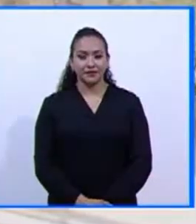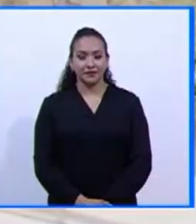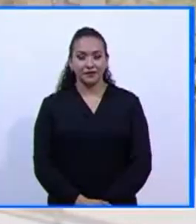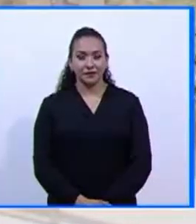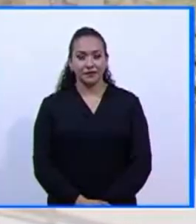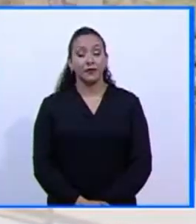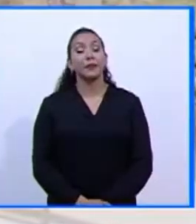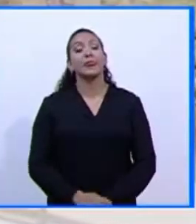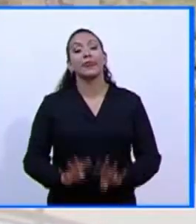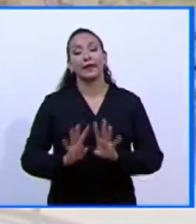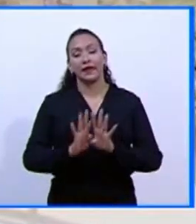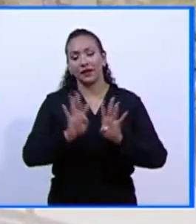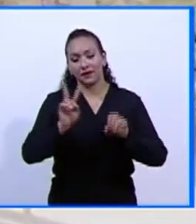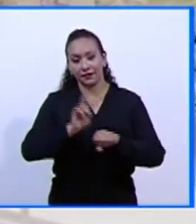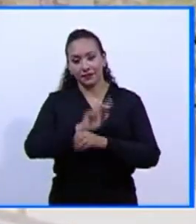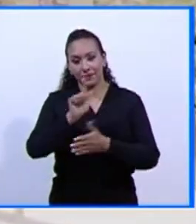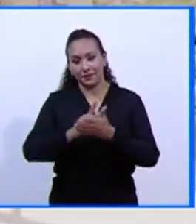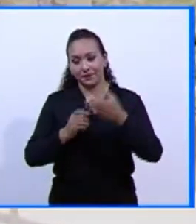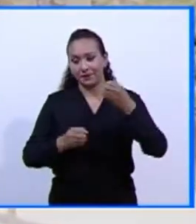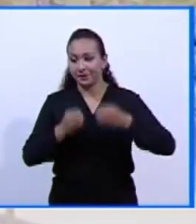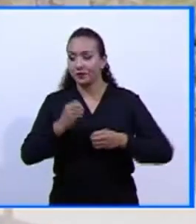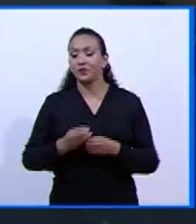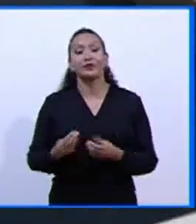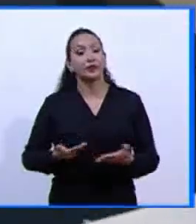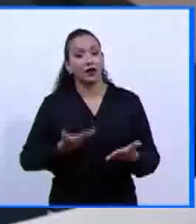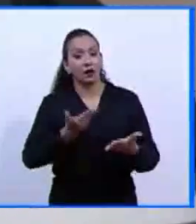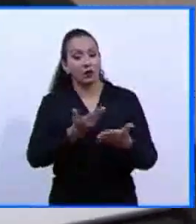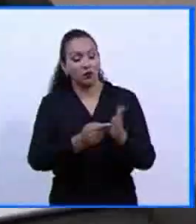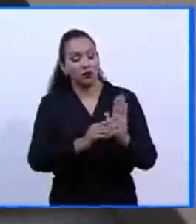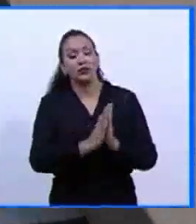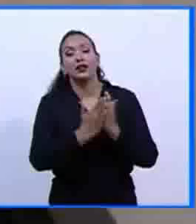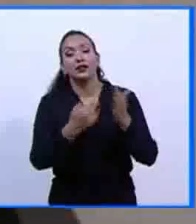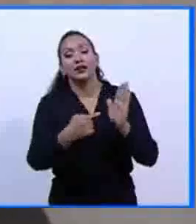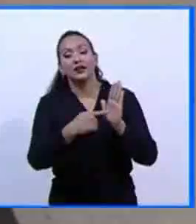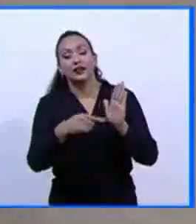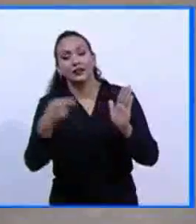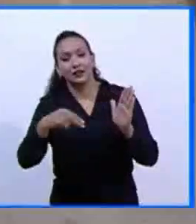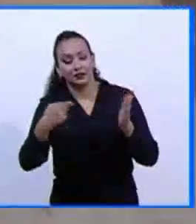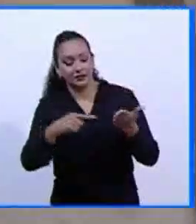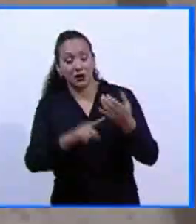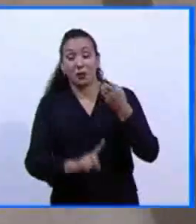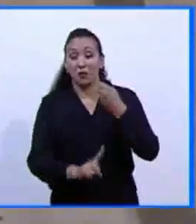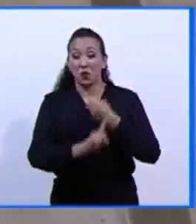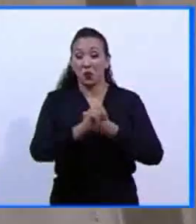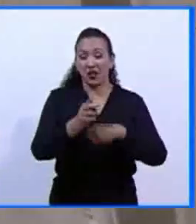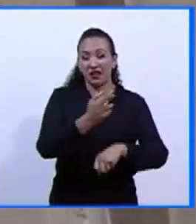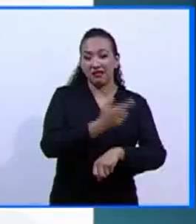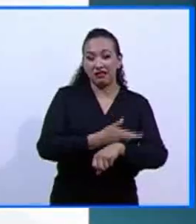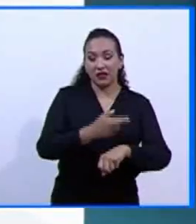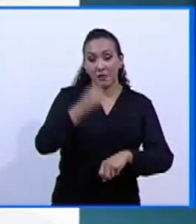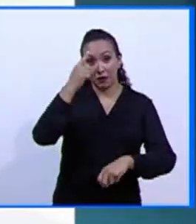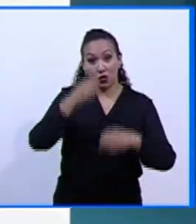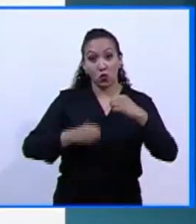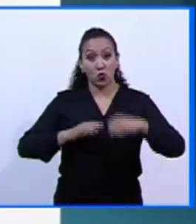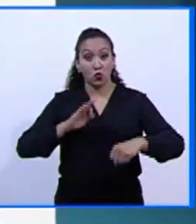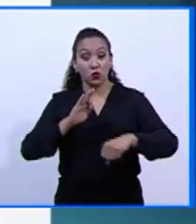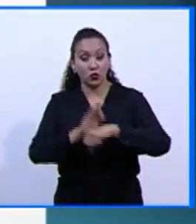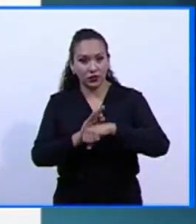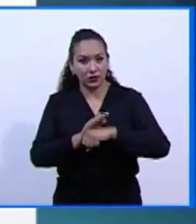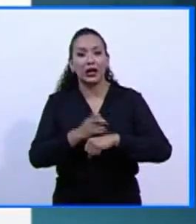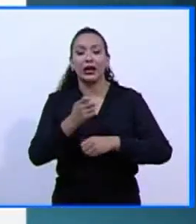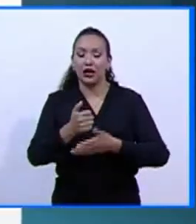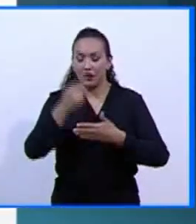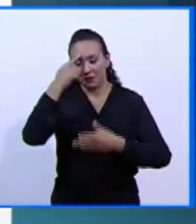Y el Consejo de la Judicatura Federal puso a disposición la obra Problemática Procesal del Juicio de Amparo, Justicia